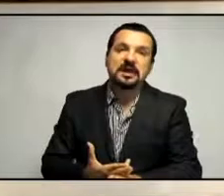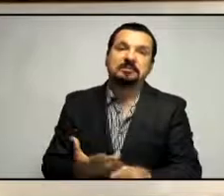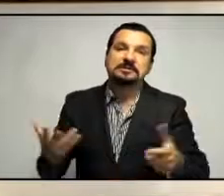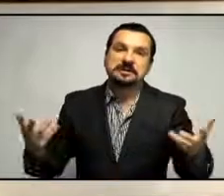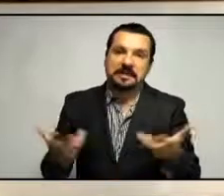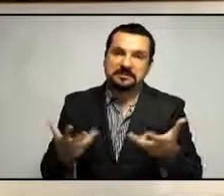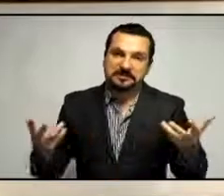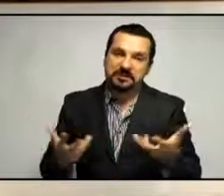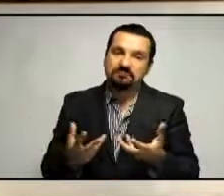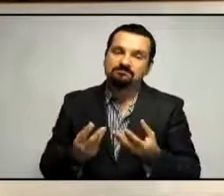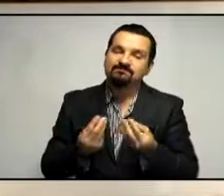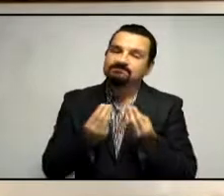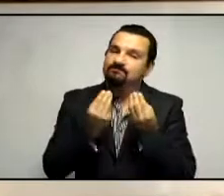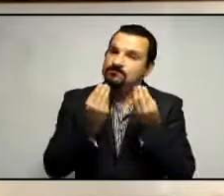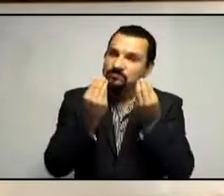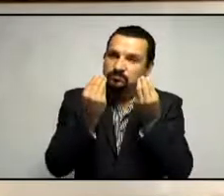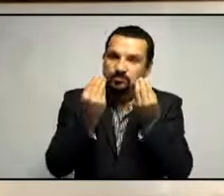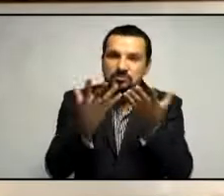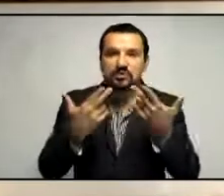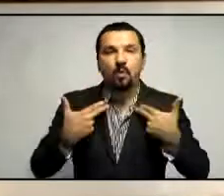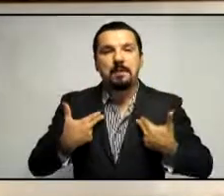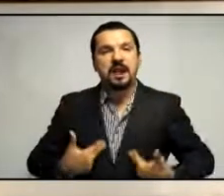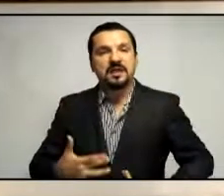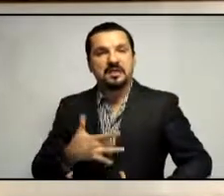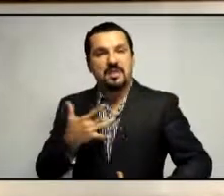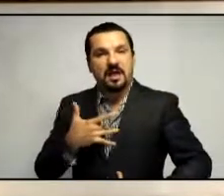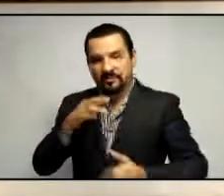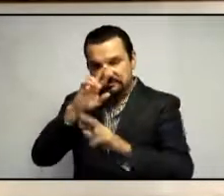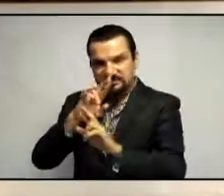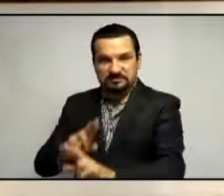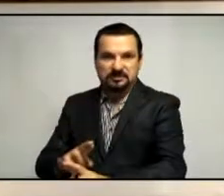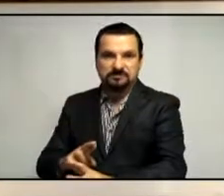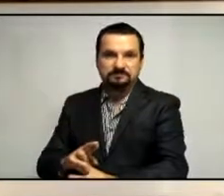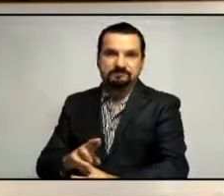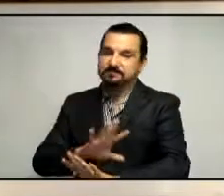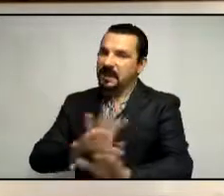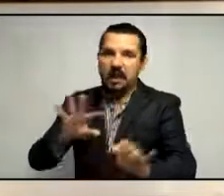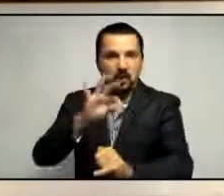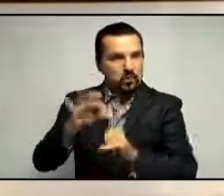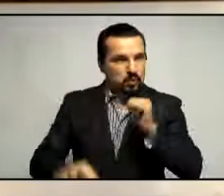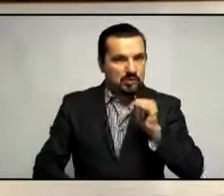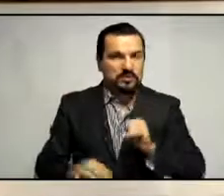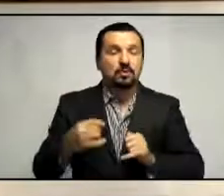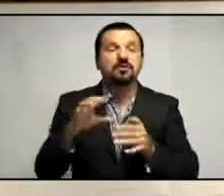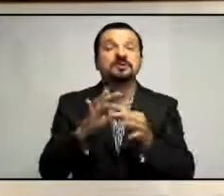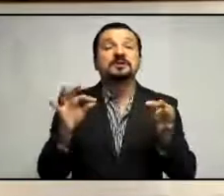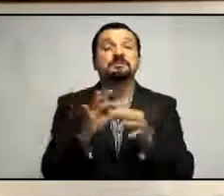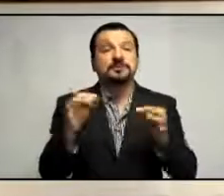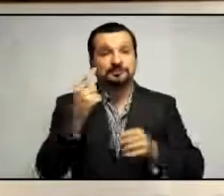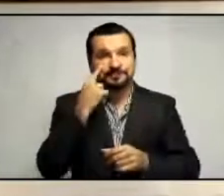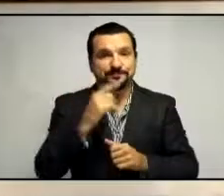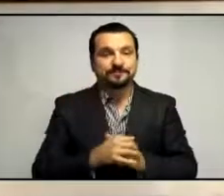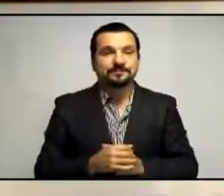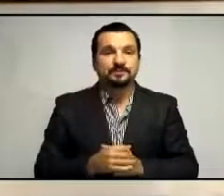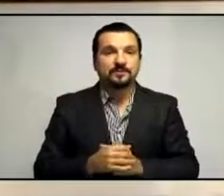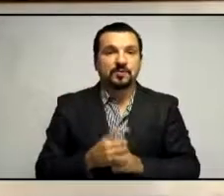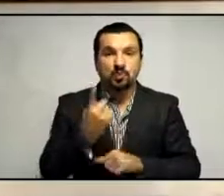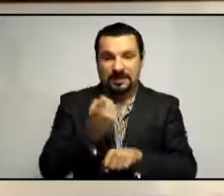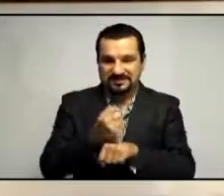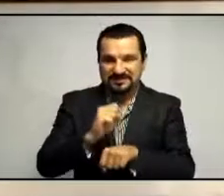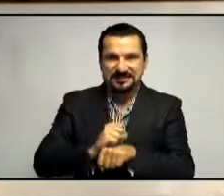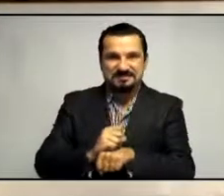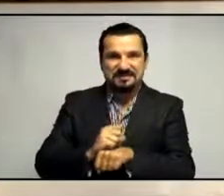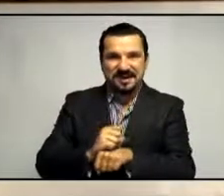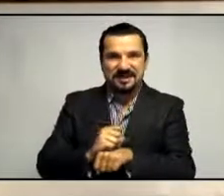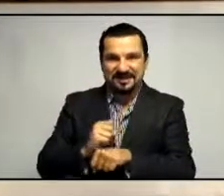con mucha, pero mucha humanidad. Y ya por último, te platico, en la primera semana del